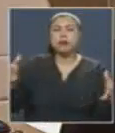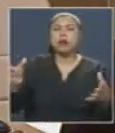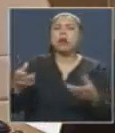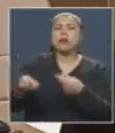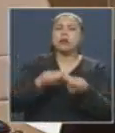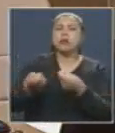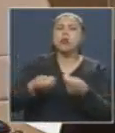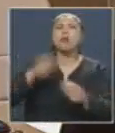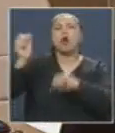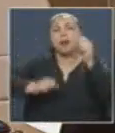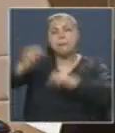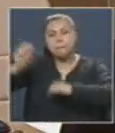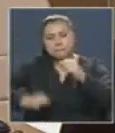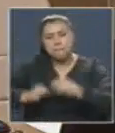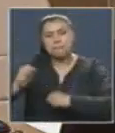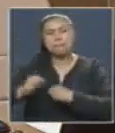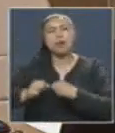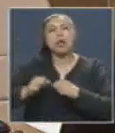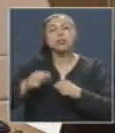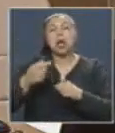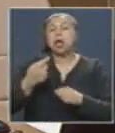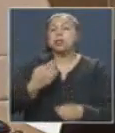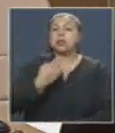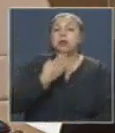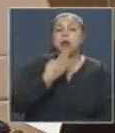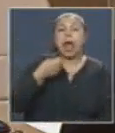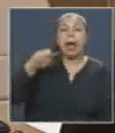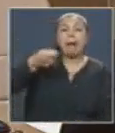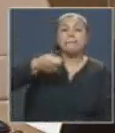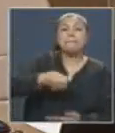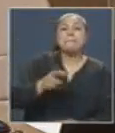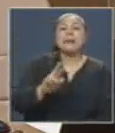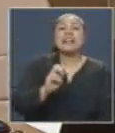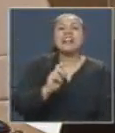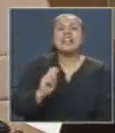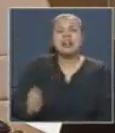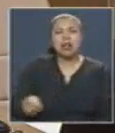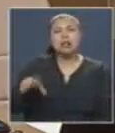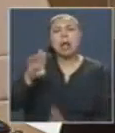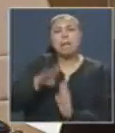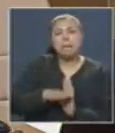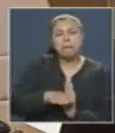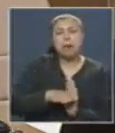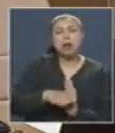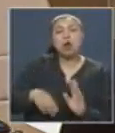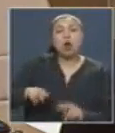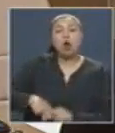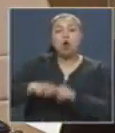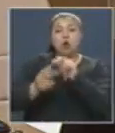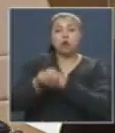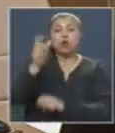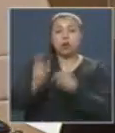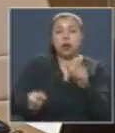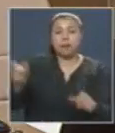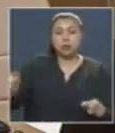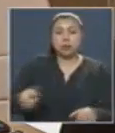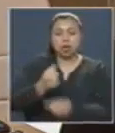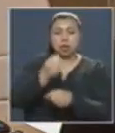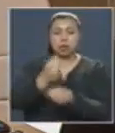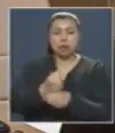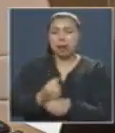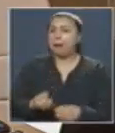de nuestro país, sino que se dedicaran a rentabilizar y maximizar los fondos de los trabajadores para